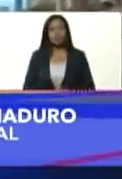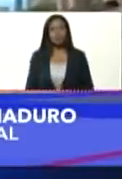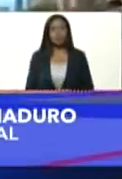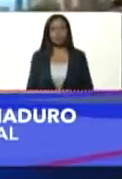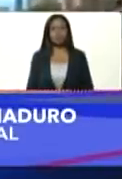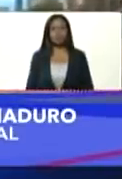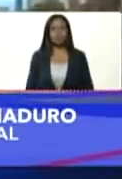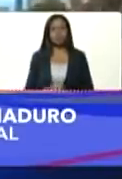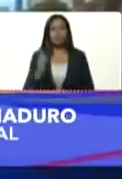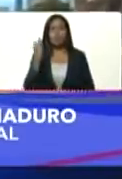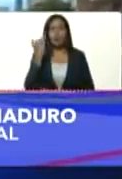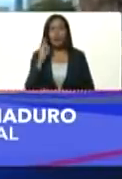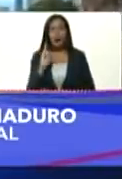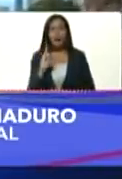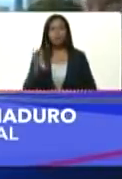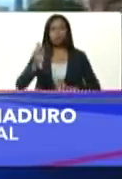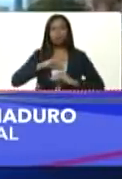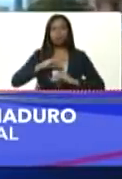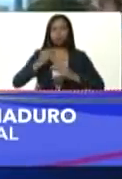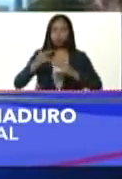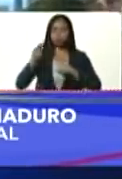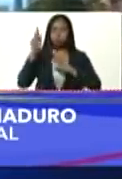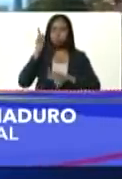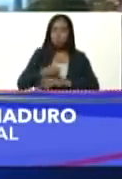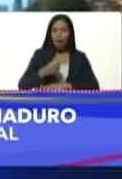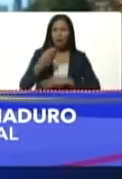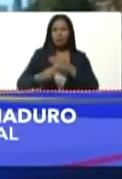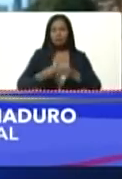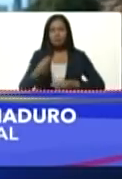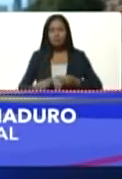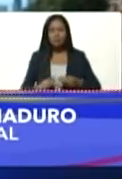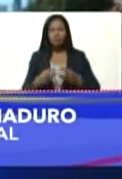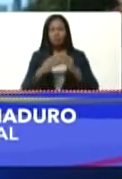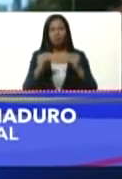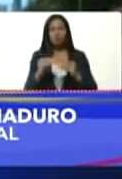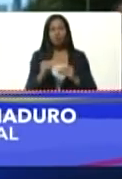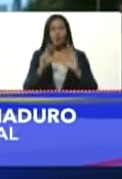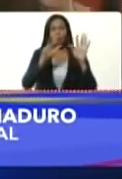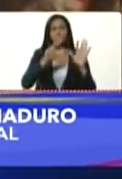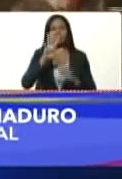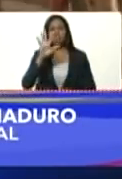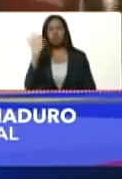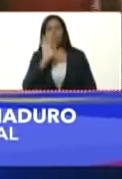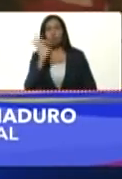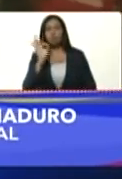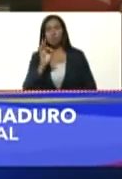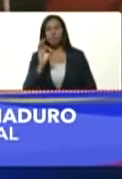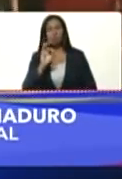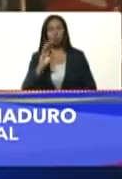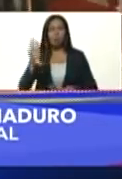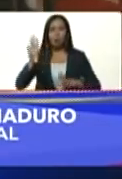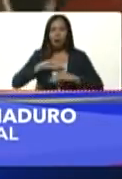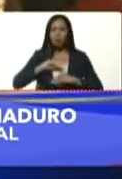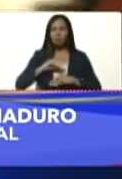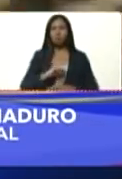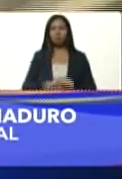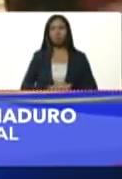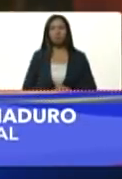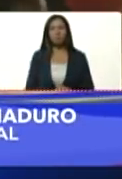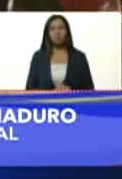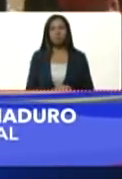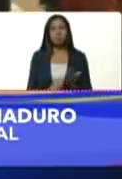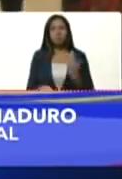Ha habido un acatamiento, podemos decir, casi del 85%. Y